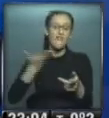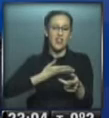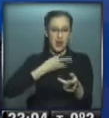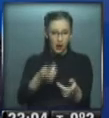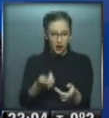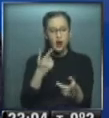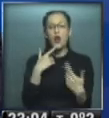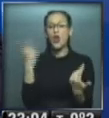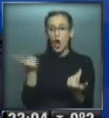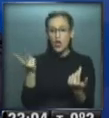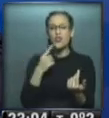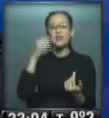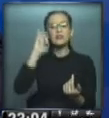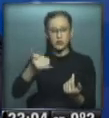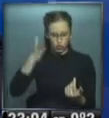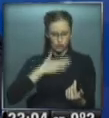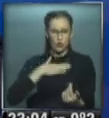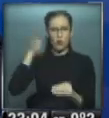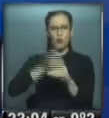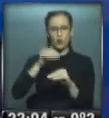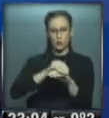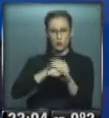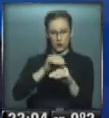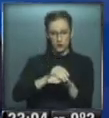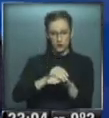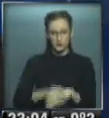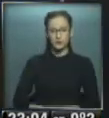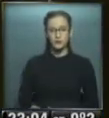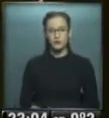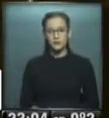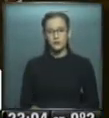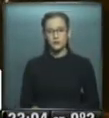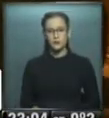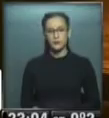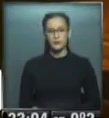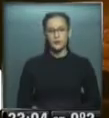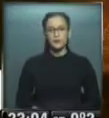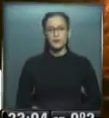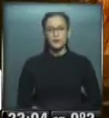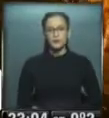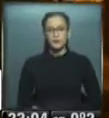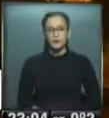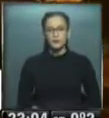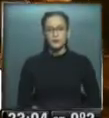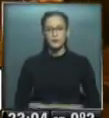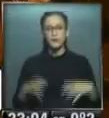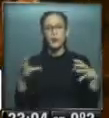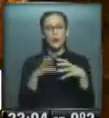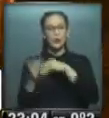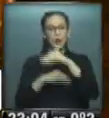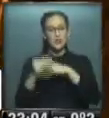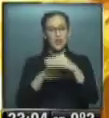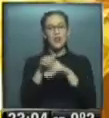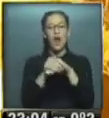justicia, ellos dicen ser los responsables. Vamos a dar la cobertura. Así reaccionaron familiares y amigos de